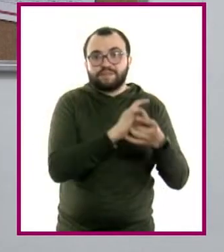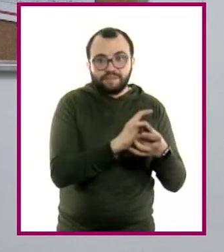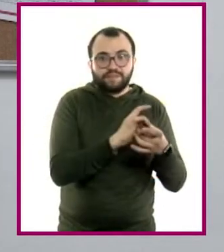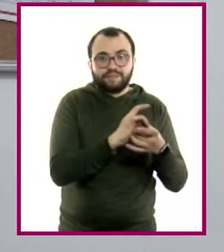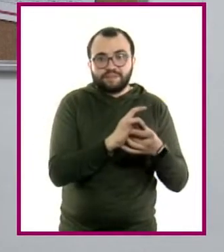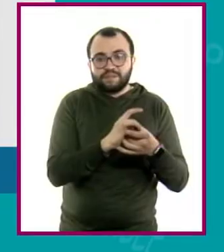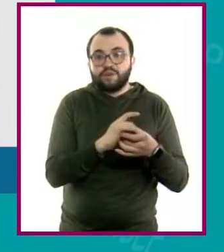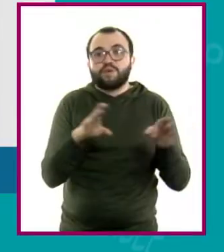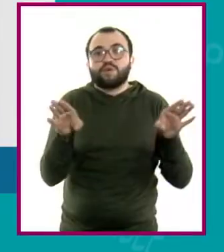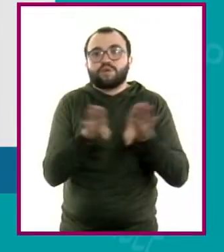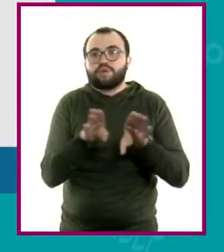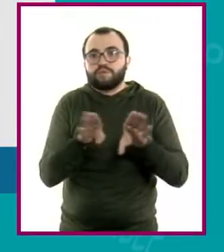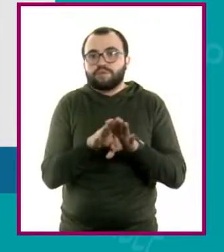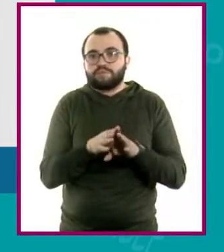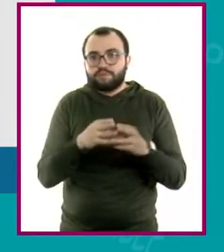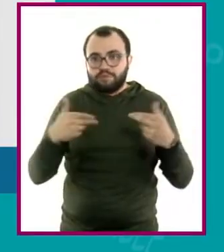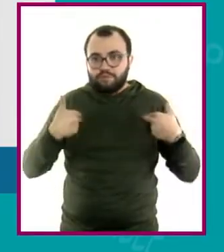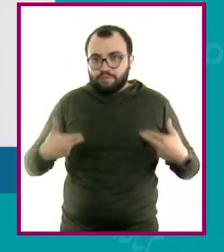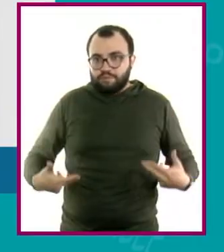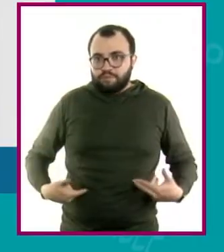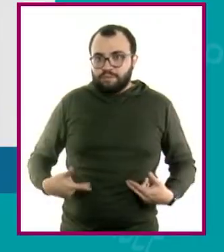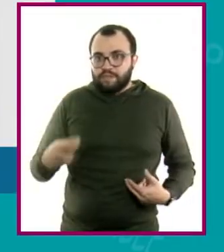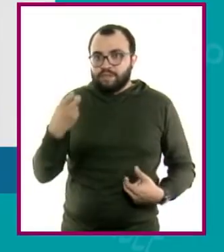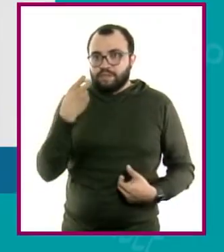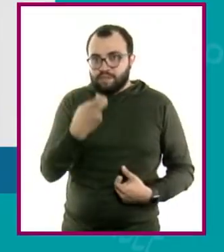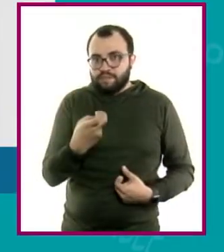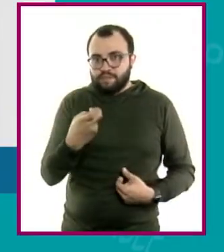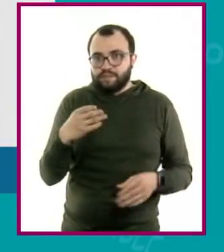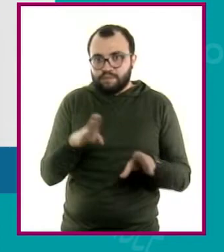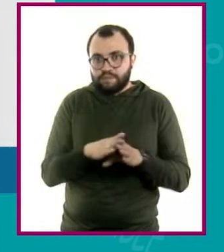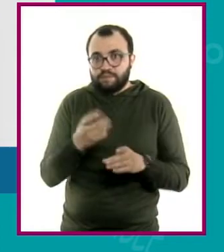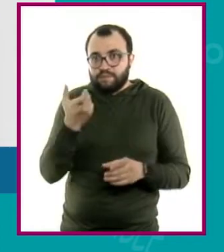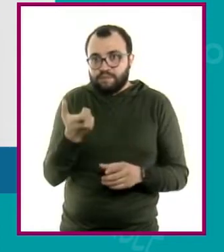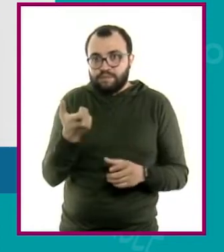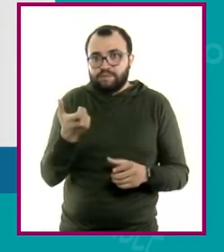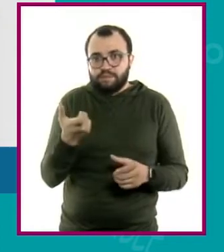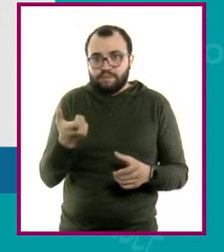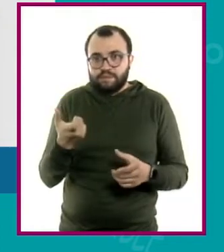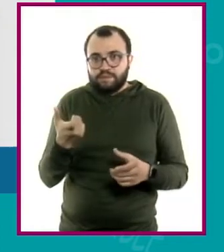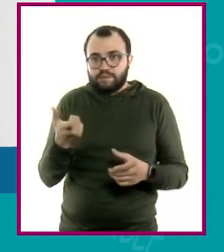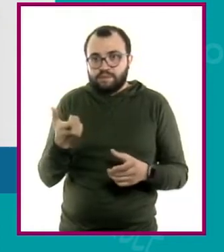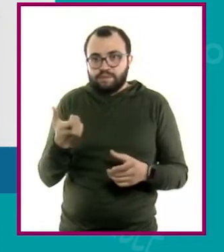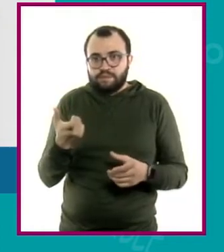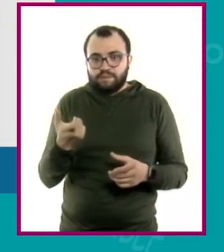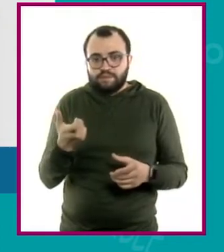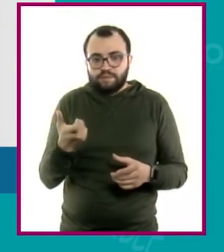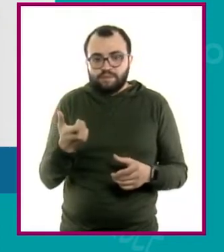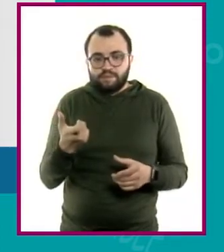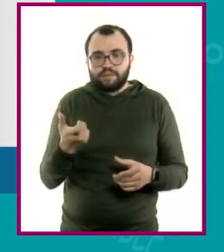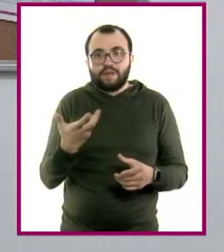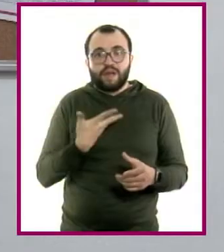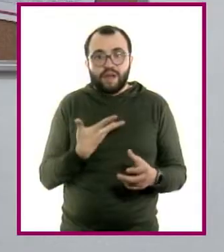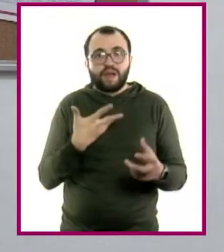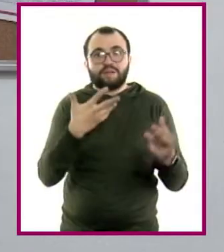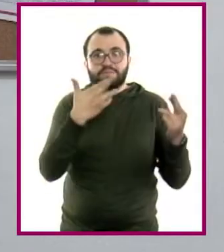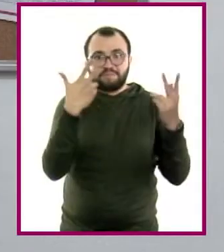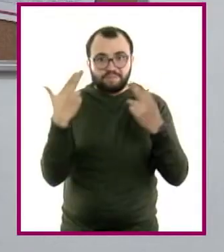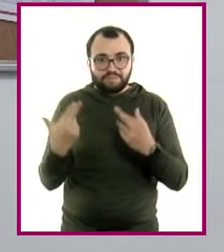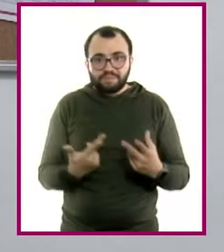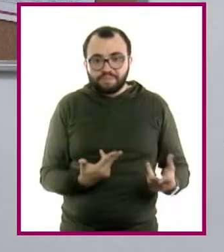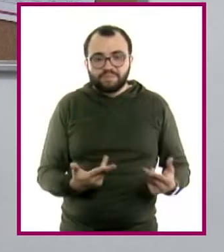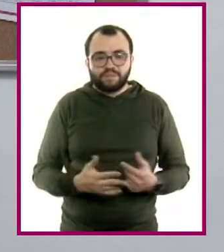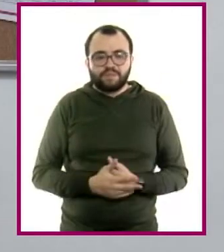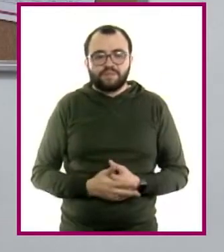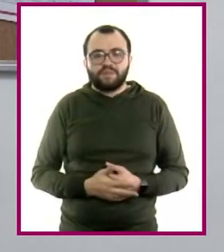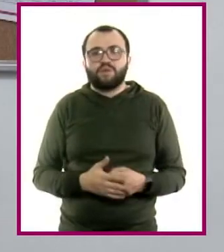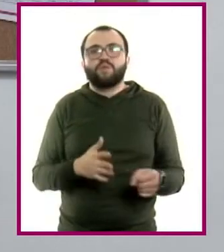la humanidad, por medio de este sistema económico, está degradando al medio ambiente. ¿Qué